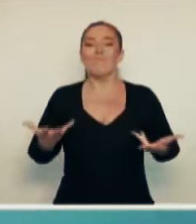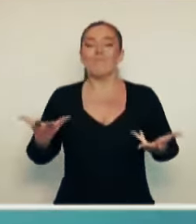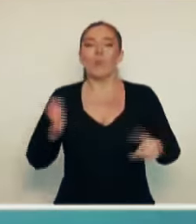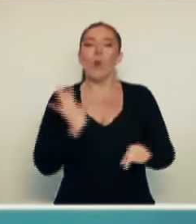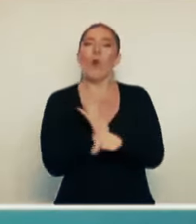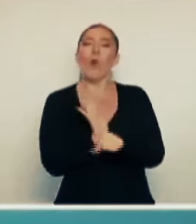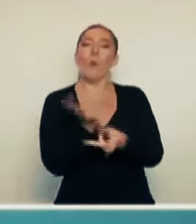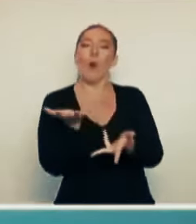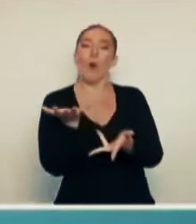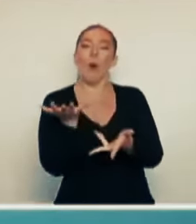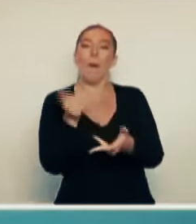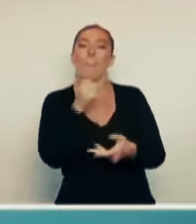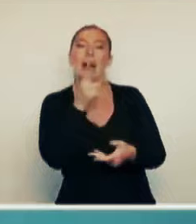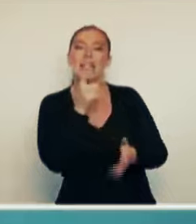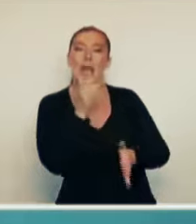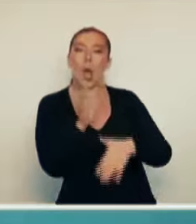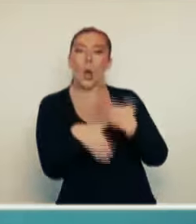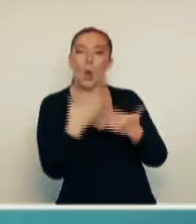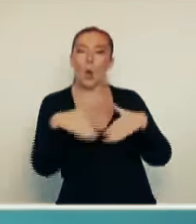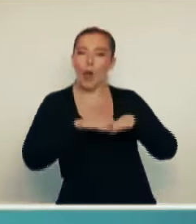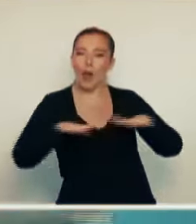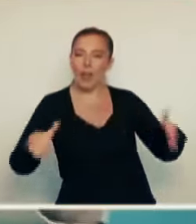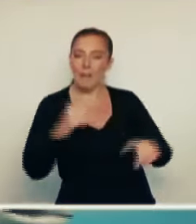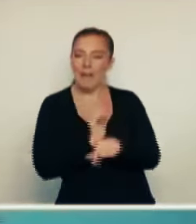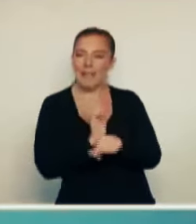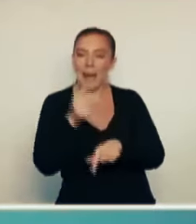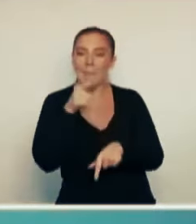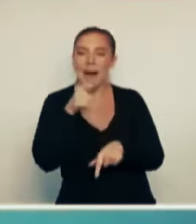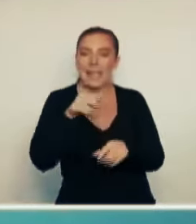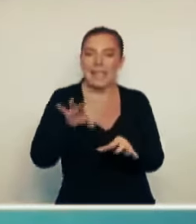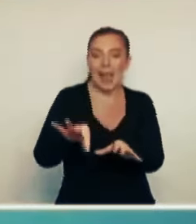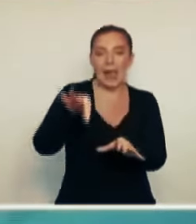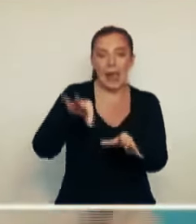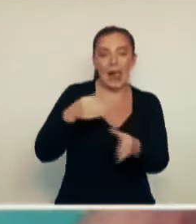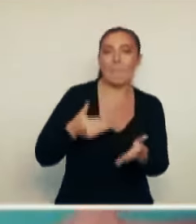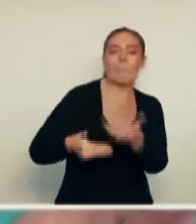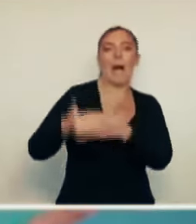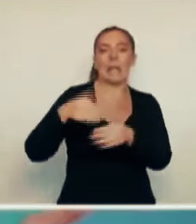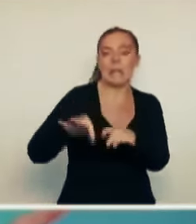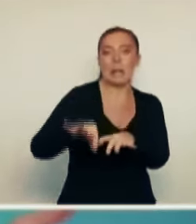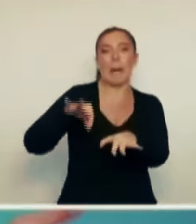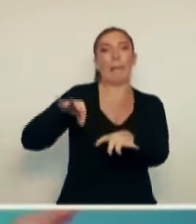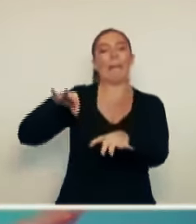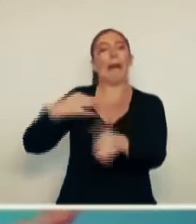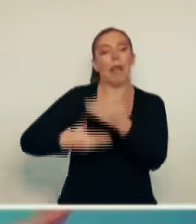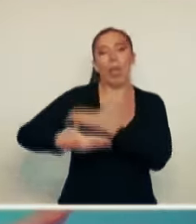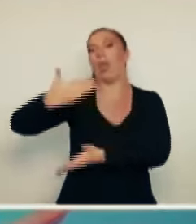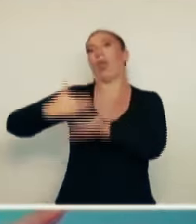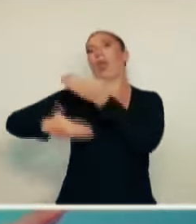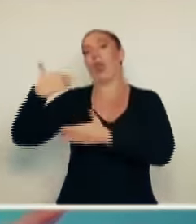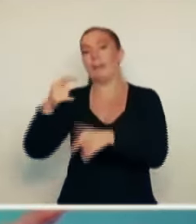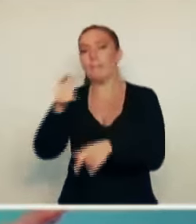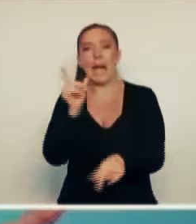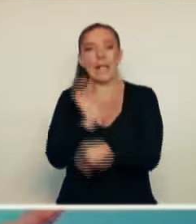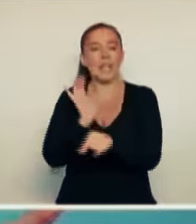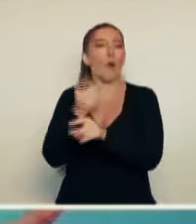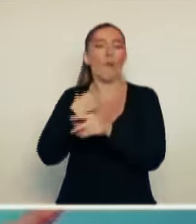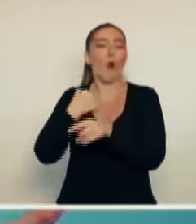estuviéramos en el juego de la oca y hubiéramos retrocedido hasta nuevamente el lugar de